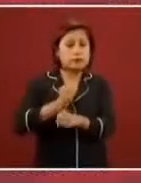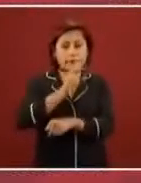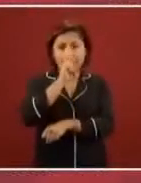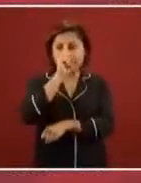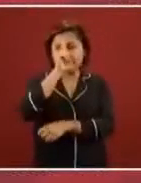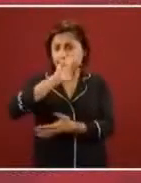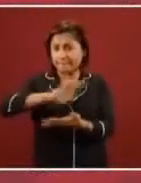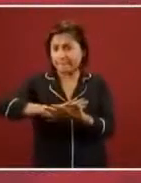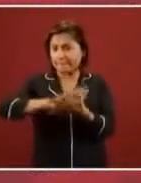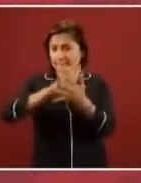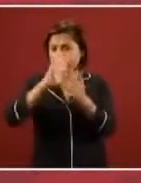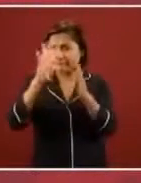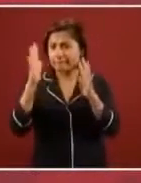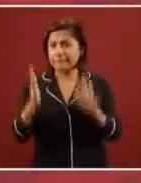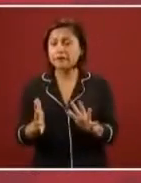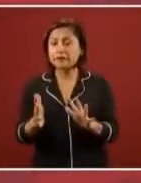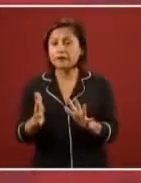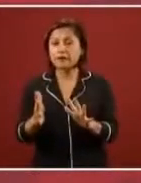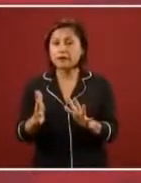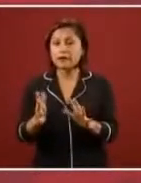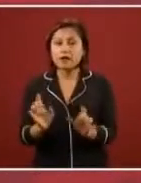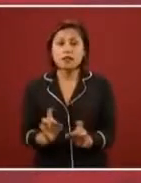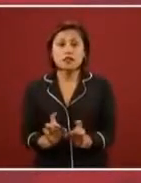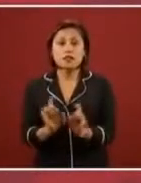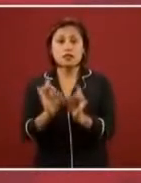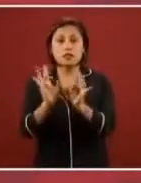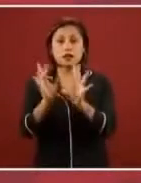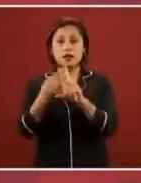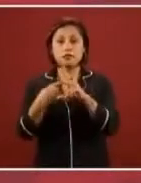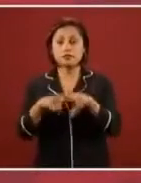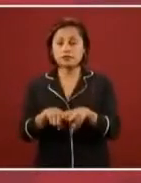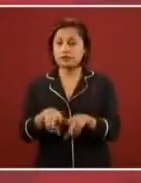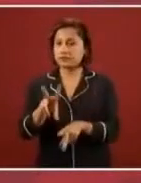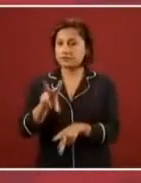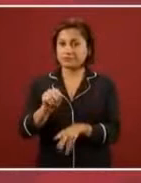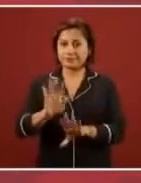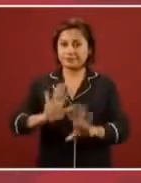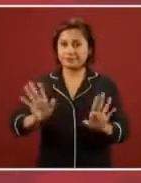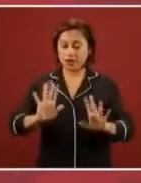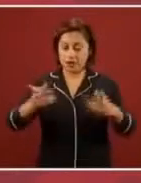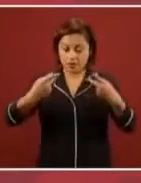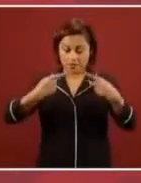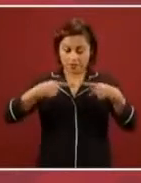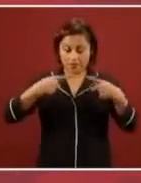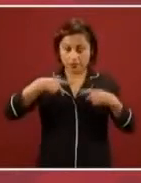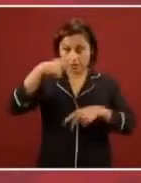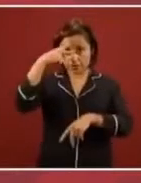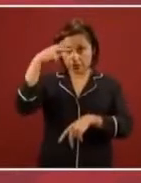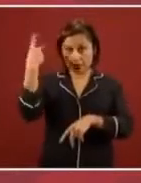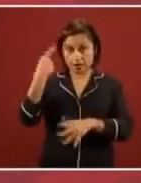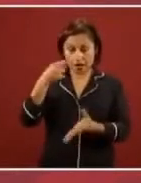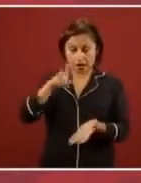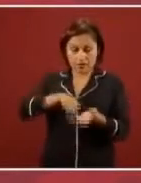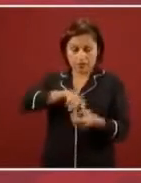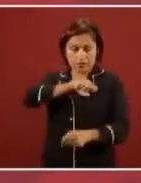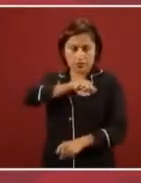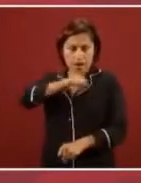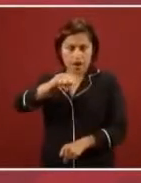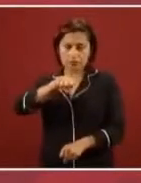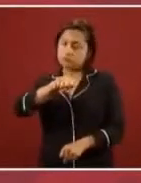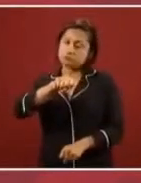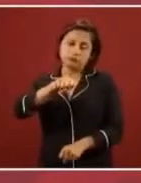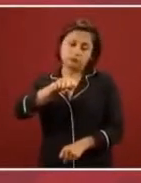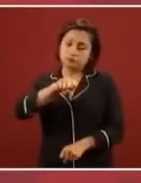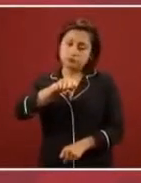pues no surge de la nada, ¿sí? Los mexicanos no somos malos por naturaleza, ningún ser humano,